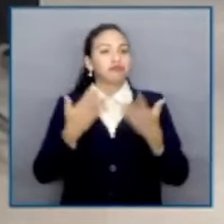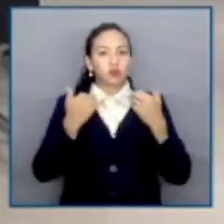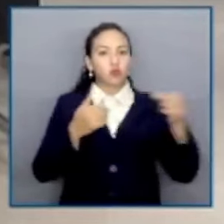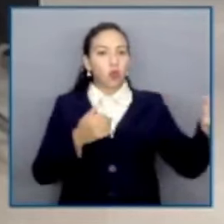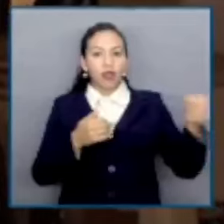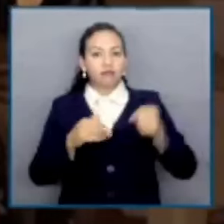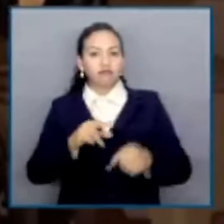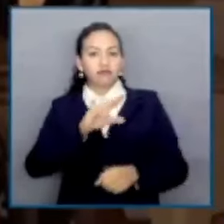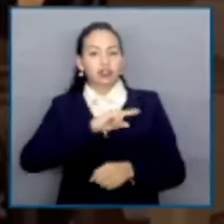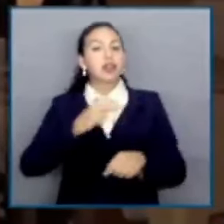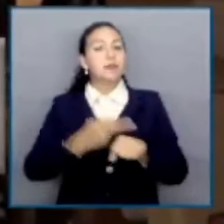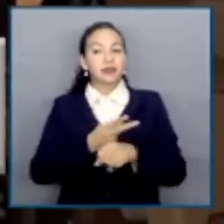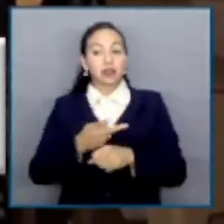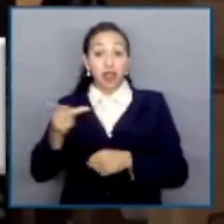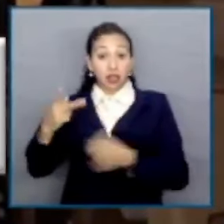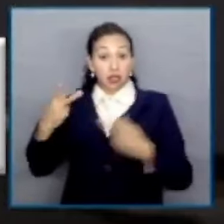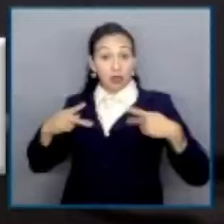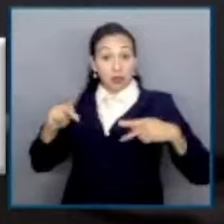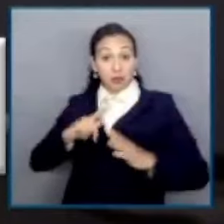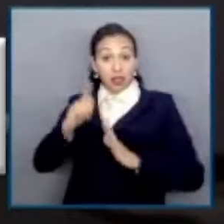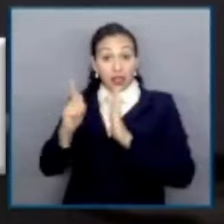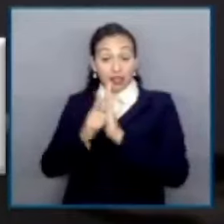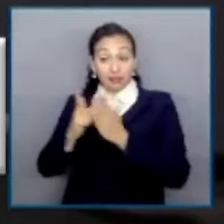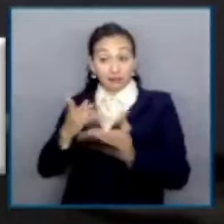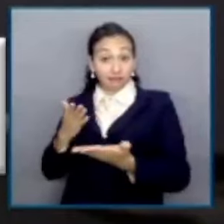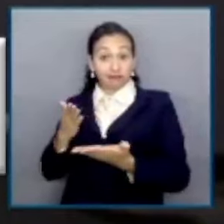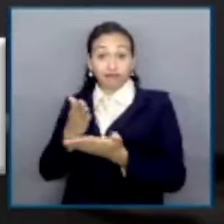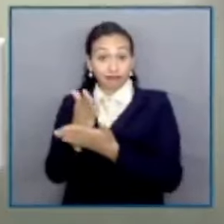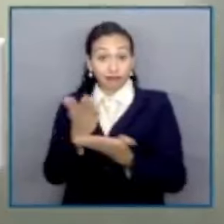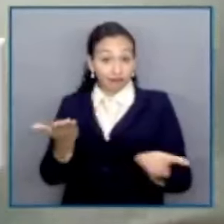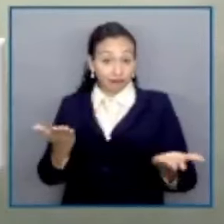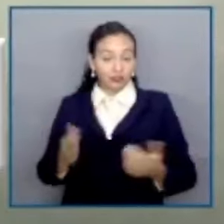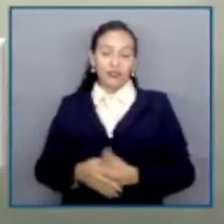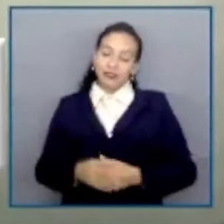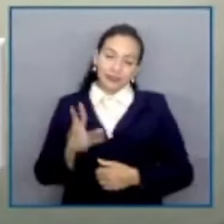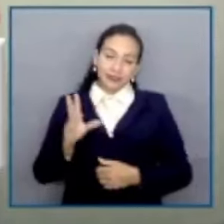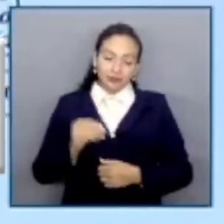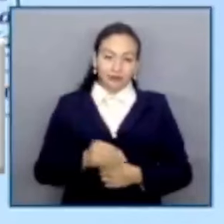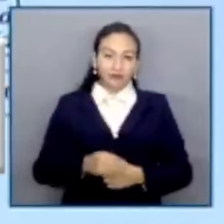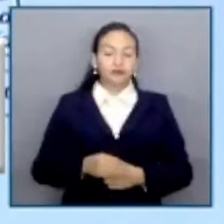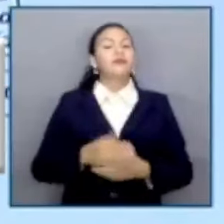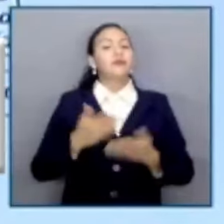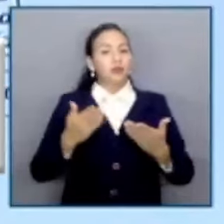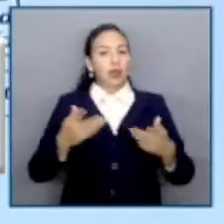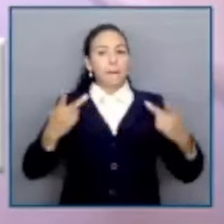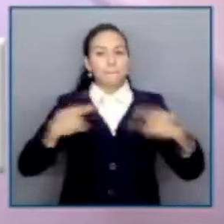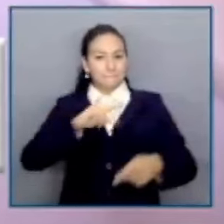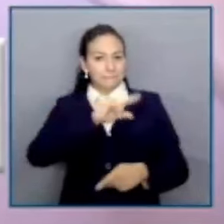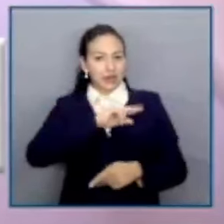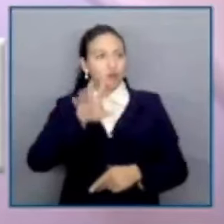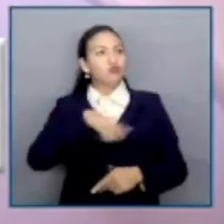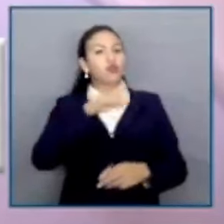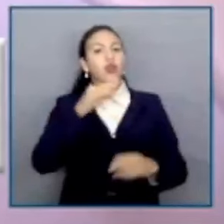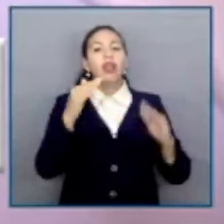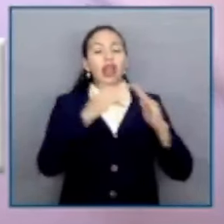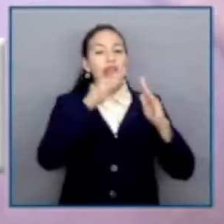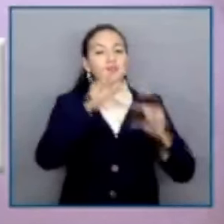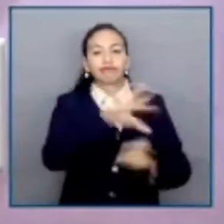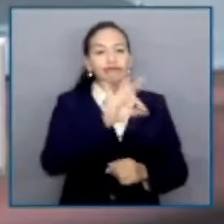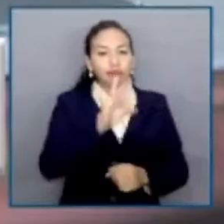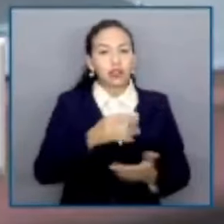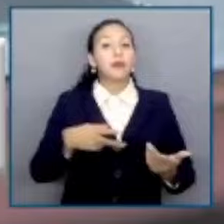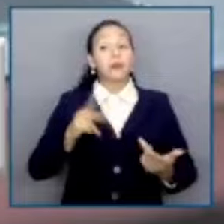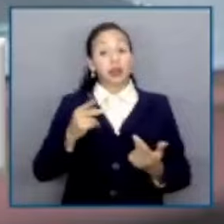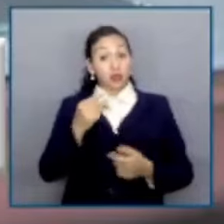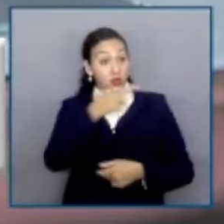del domicilio del perito no se relaciona con la finalidad de la prueba pericial consistente en que una persona experta y